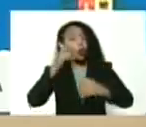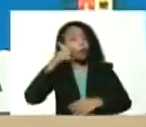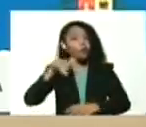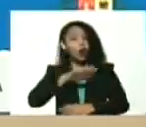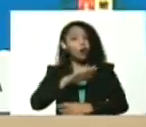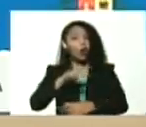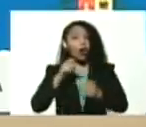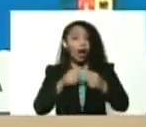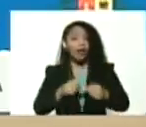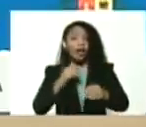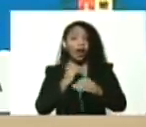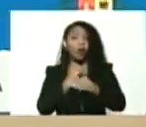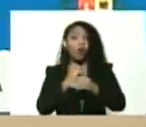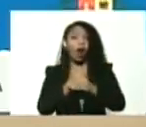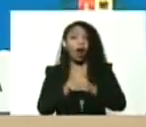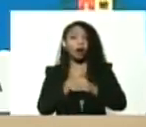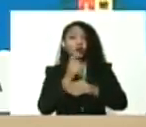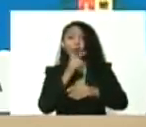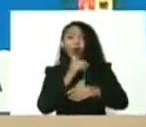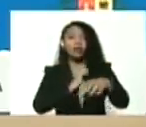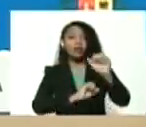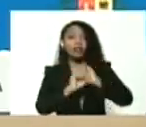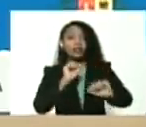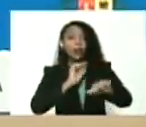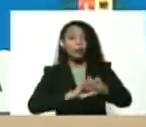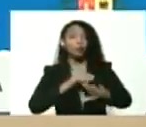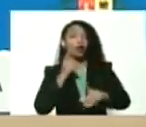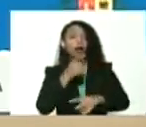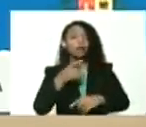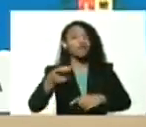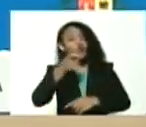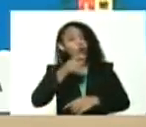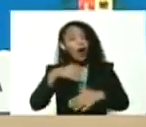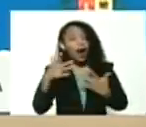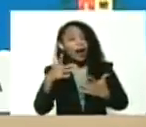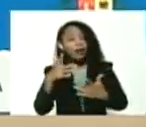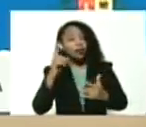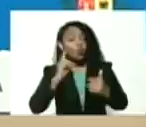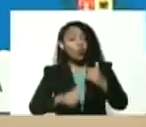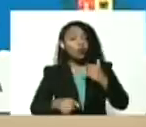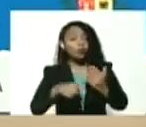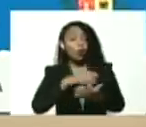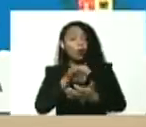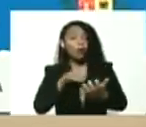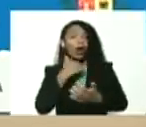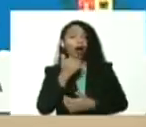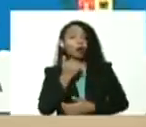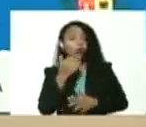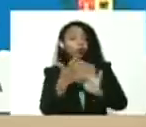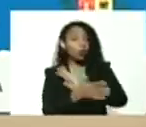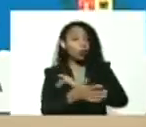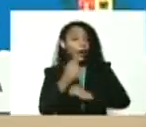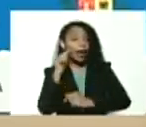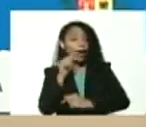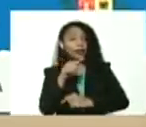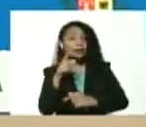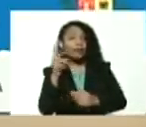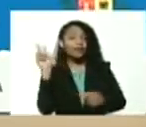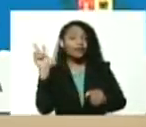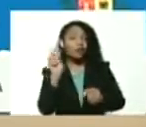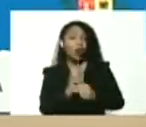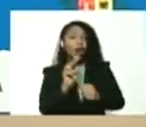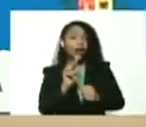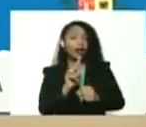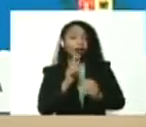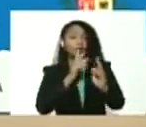quedan sencillamente indefensos, porque lo que se busca en última instancia es vulnerar